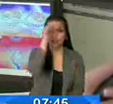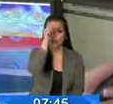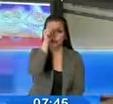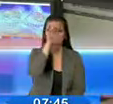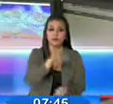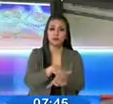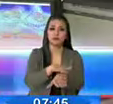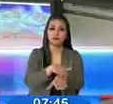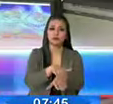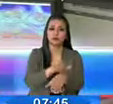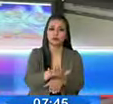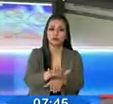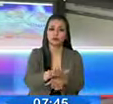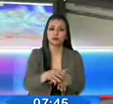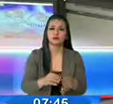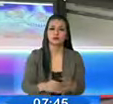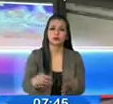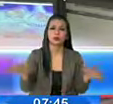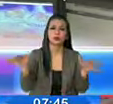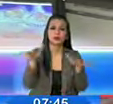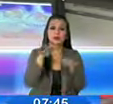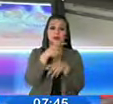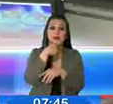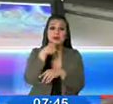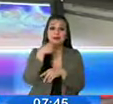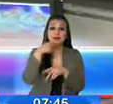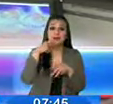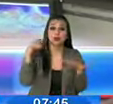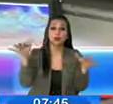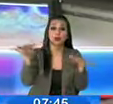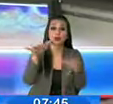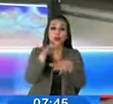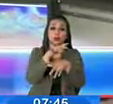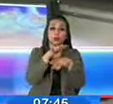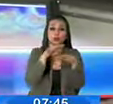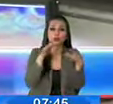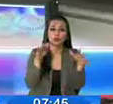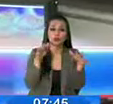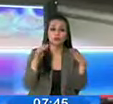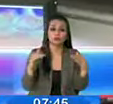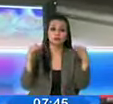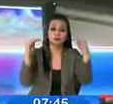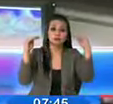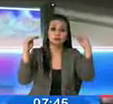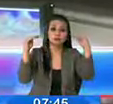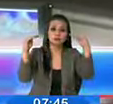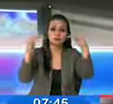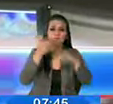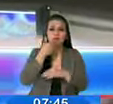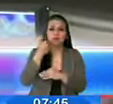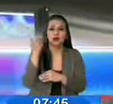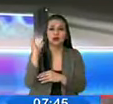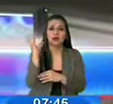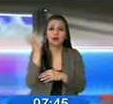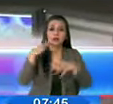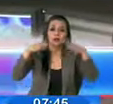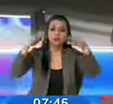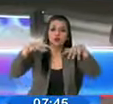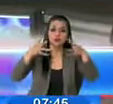de masas de aire secos en la parte alta de la atmósfera, las condiciones mejoren, entonces